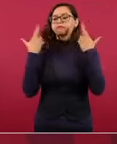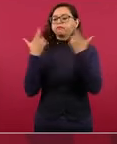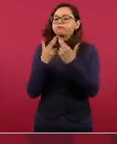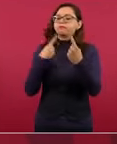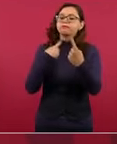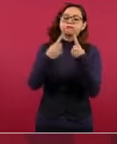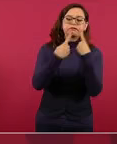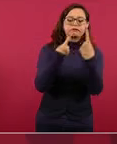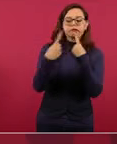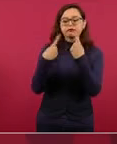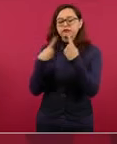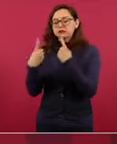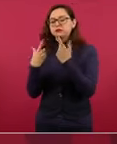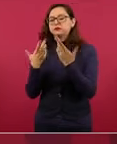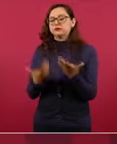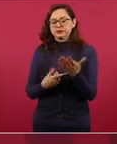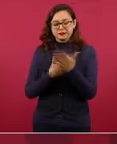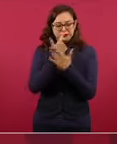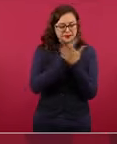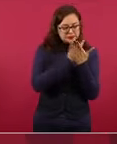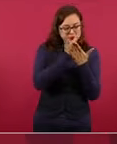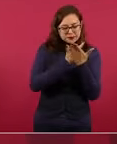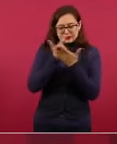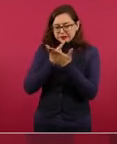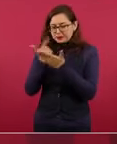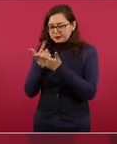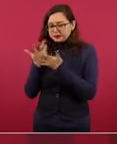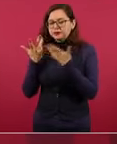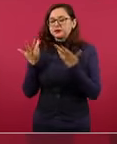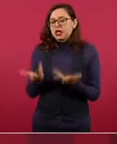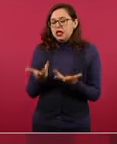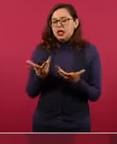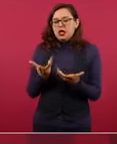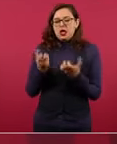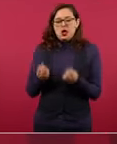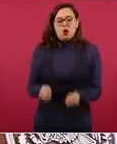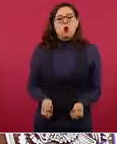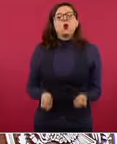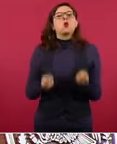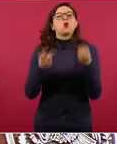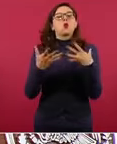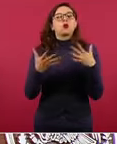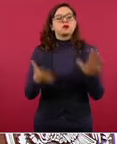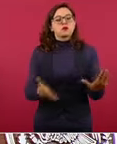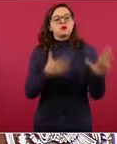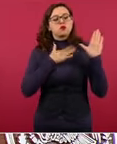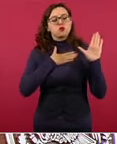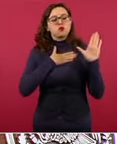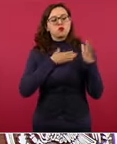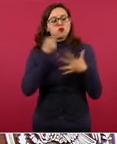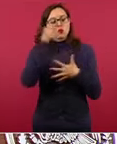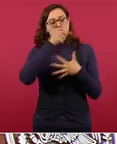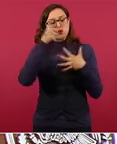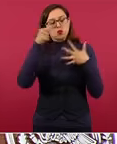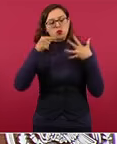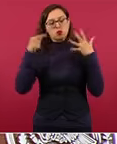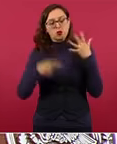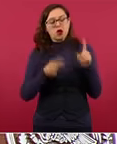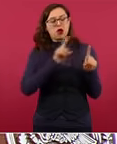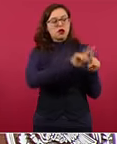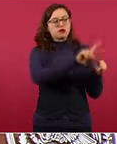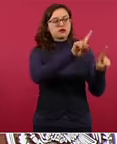haciendo un recuento de compromisos para que empiecen a funcionar hospitales